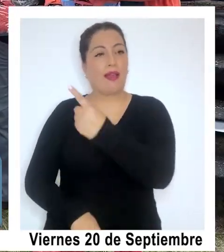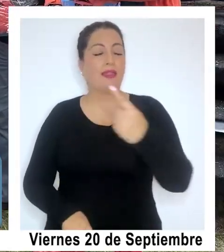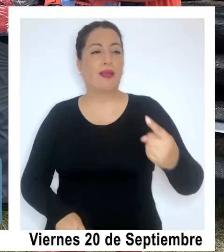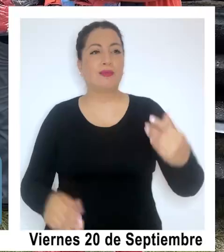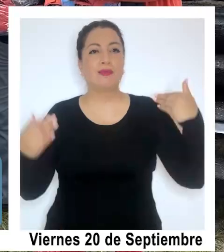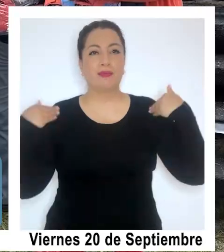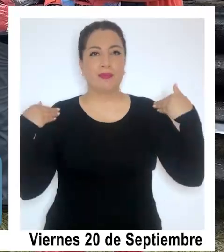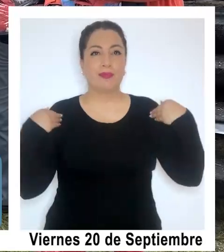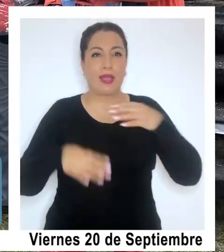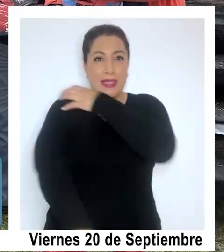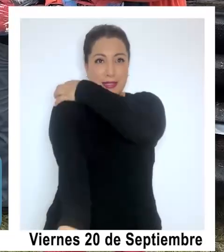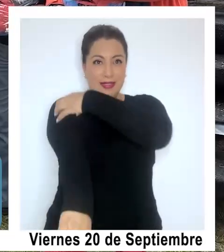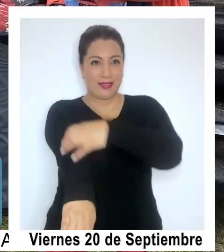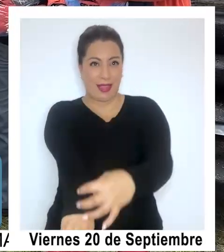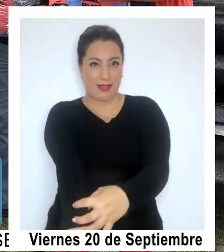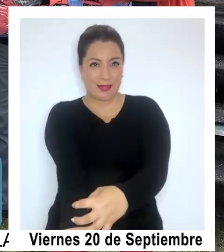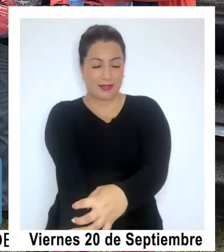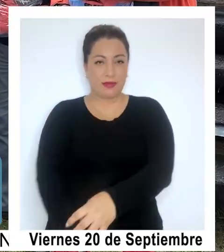a lo largo de todo el país.